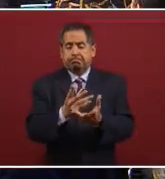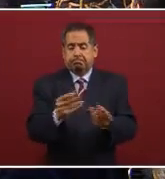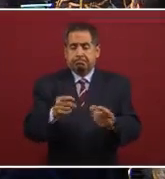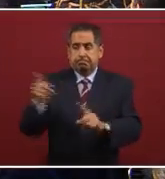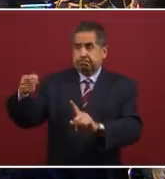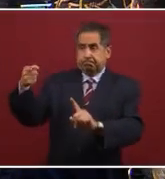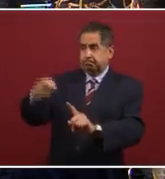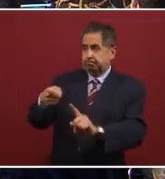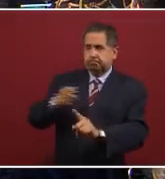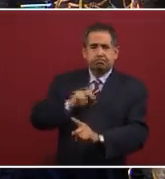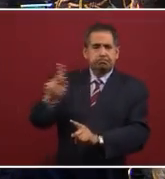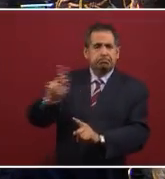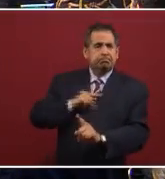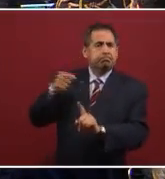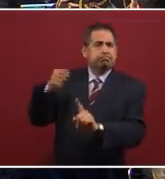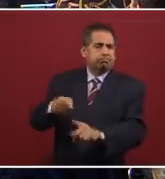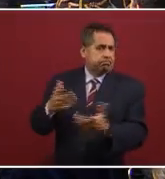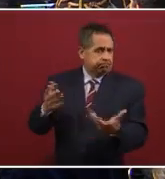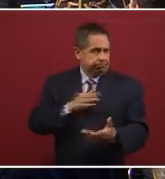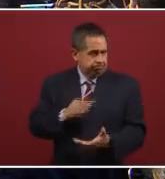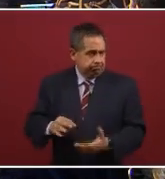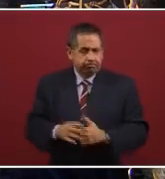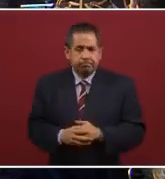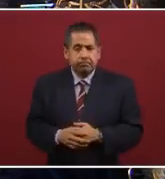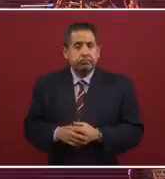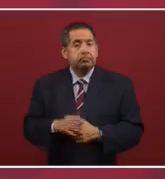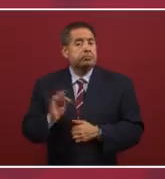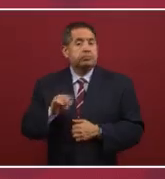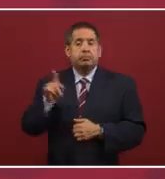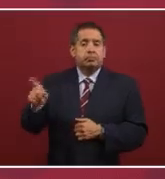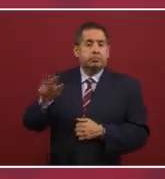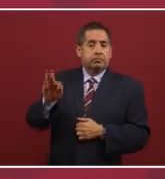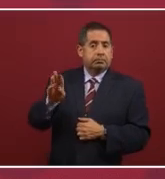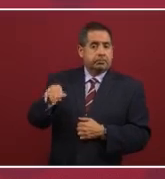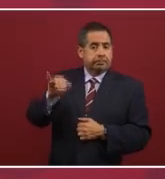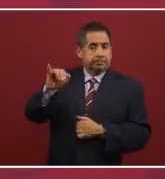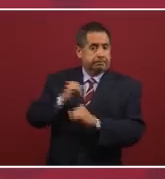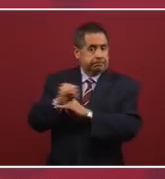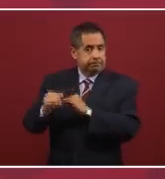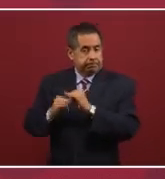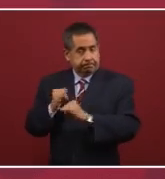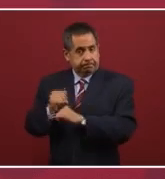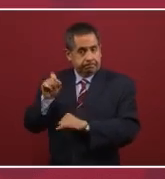¿Por qué no coincidir si el Fondo Monetario Internacional